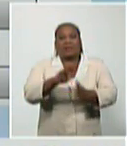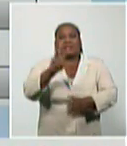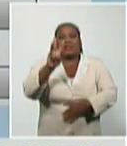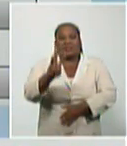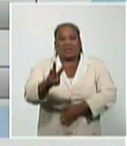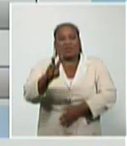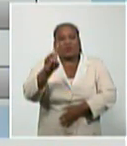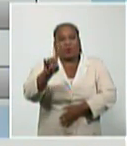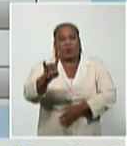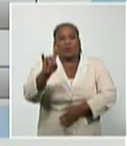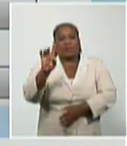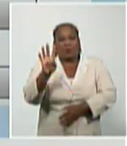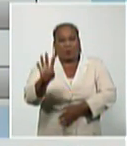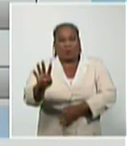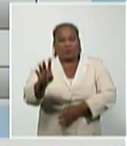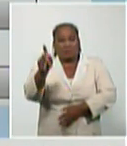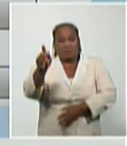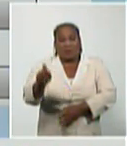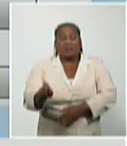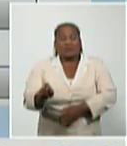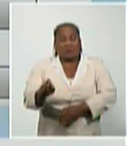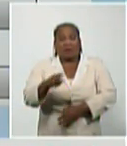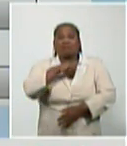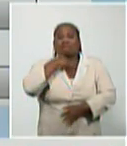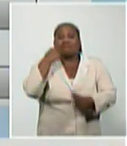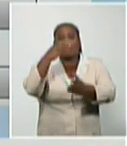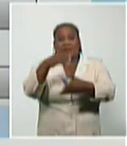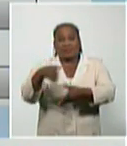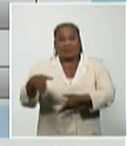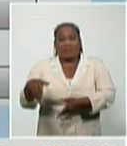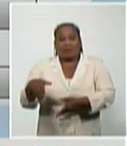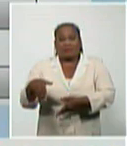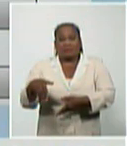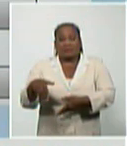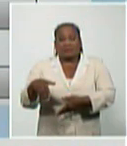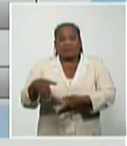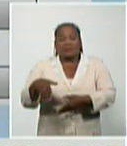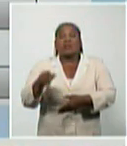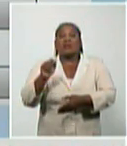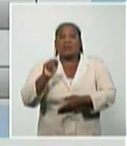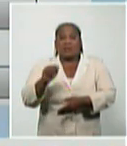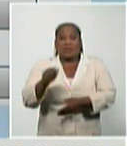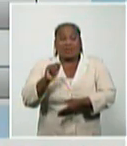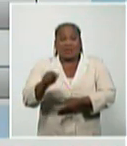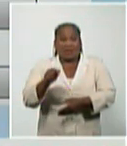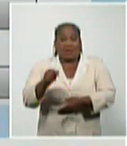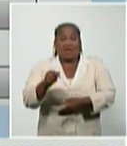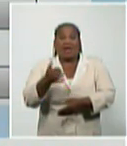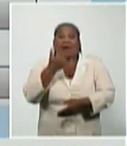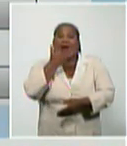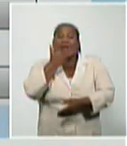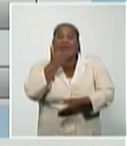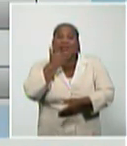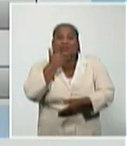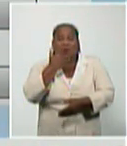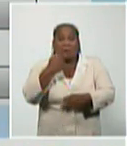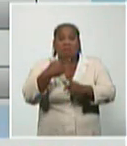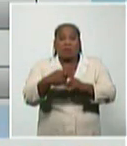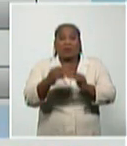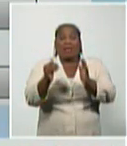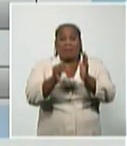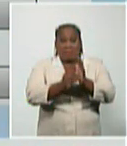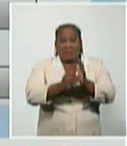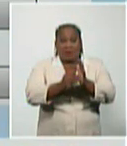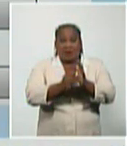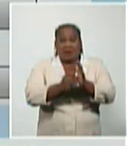1.885.394 fallecidos. Y como dijimos inicialmente, una letalidad de 2,15%, que como